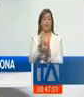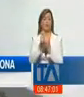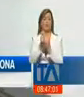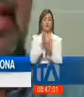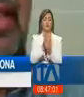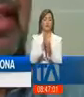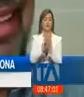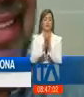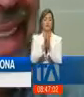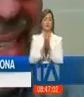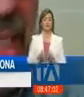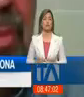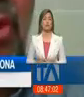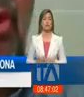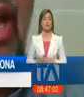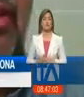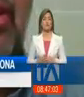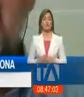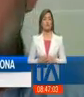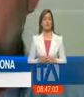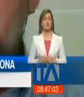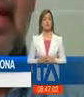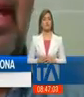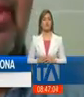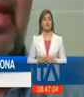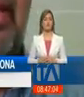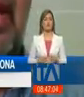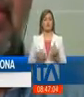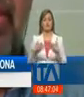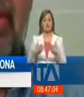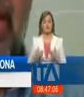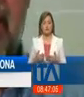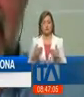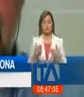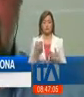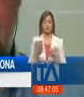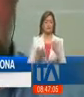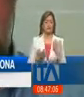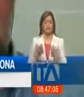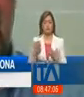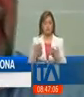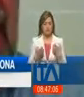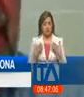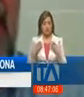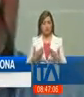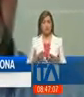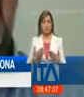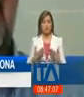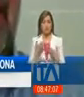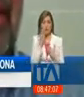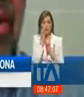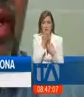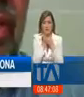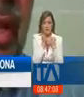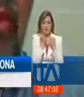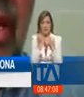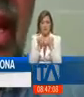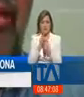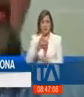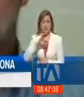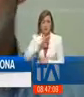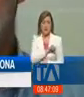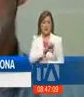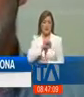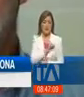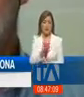ayuda a tiempo. Este desgaste prolongado hace que evidenciemos niveles altos de ansiedad, de depresión, que está muy